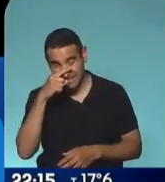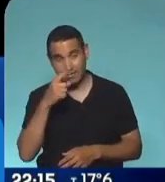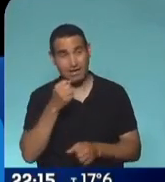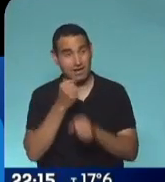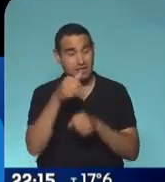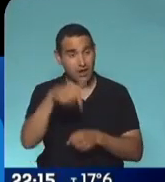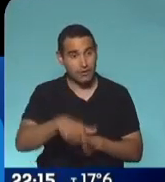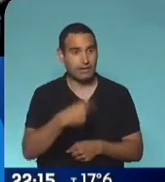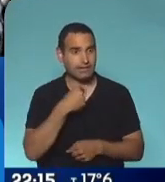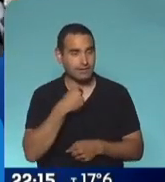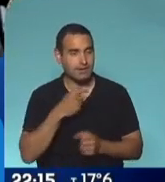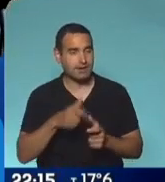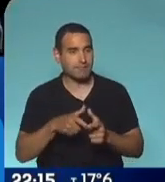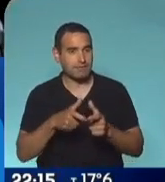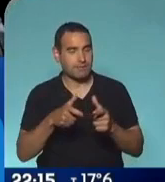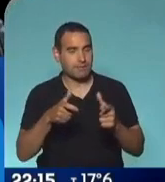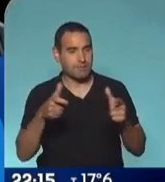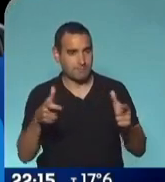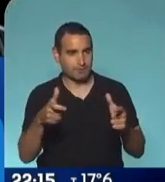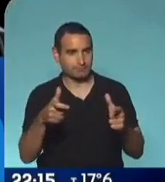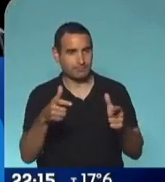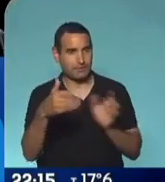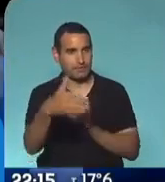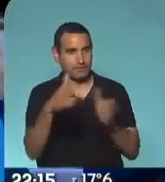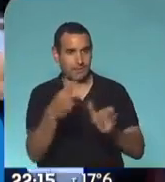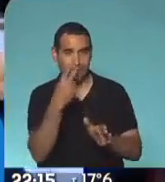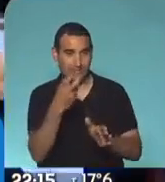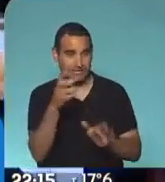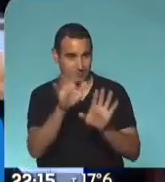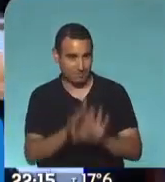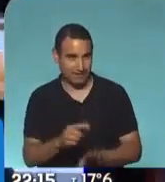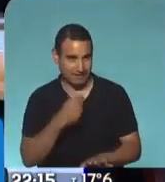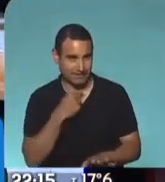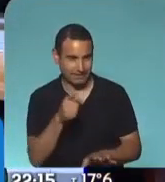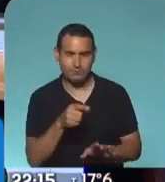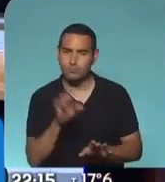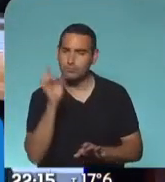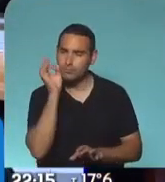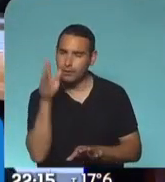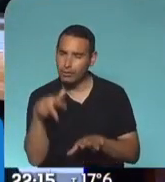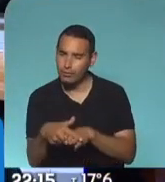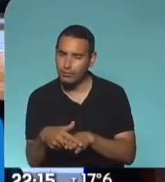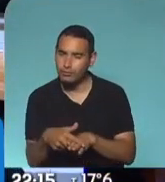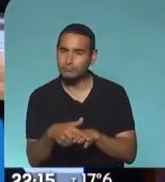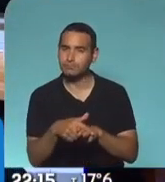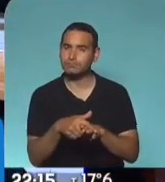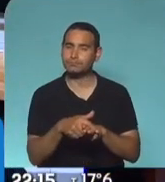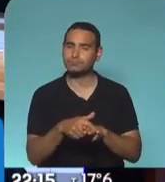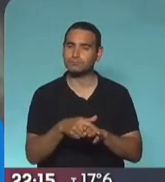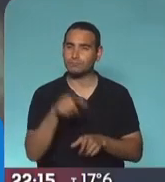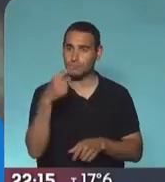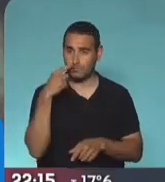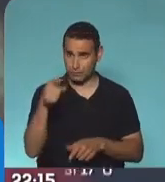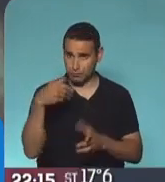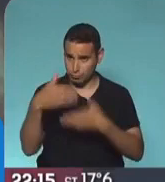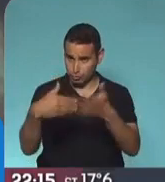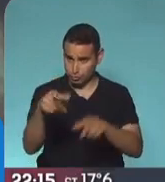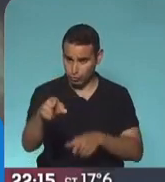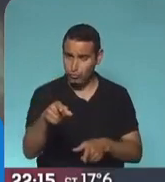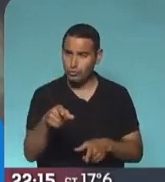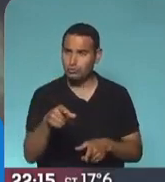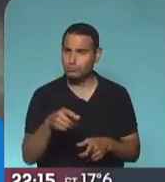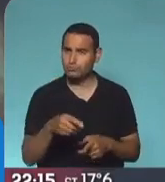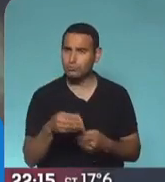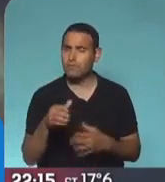y pretendía crecer desde el salar a la batería, ¿no? La pregunta que te quería hacer es, dentro de ese proceso también, ¿cómo